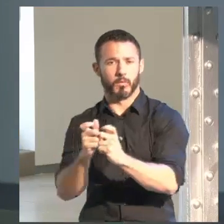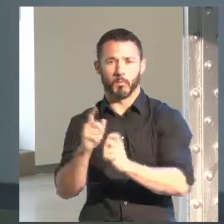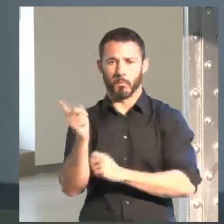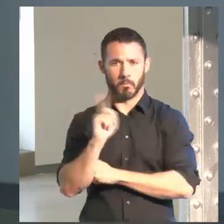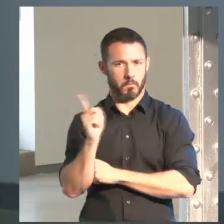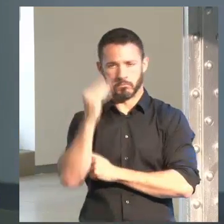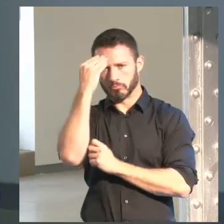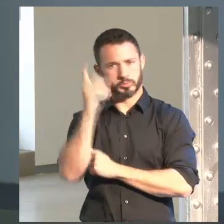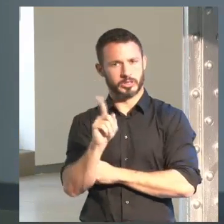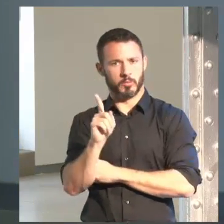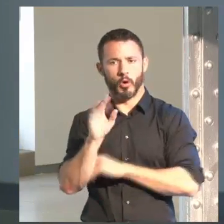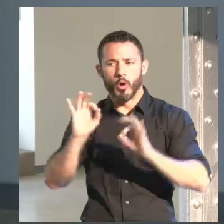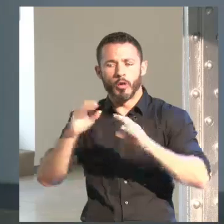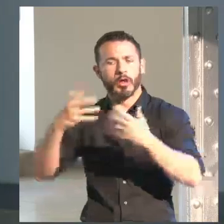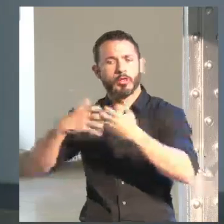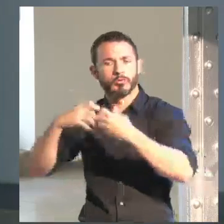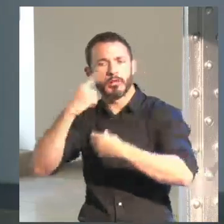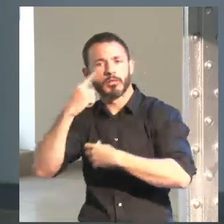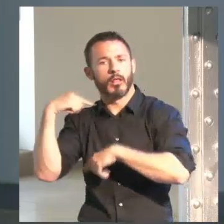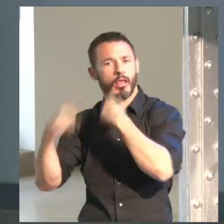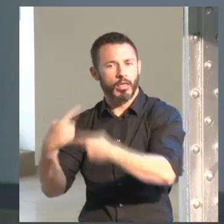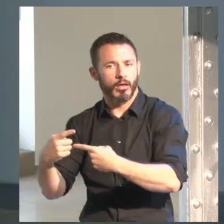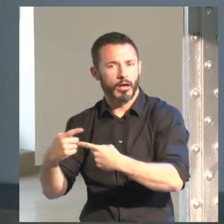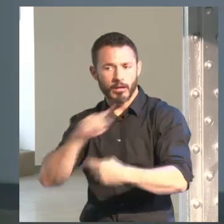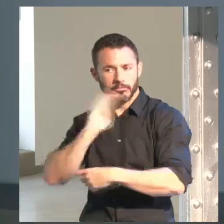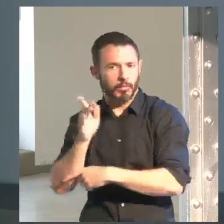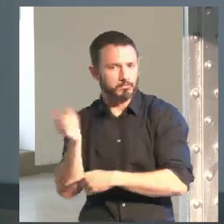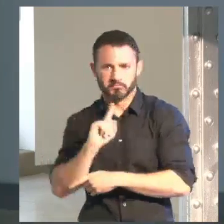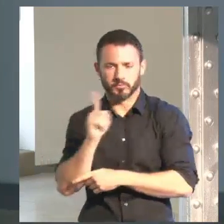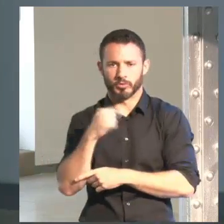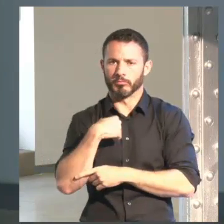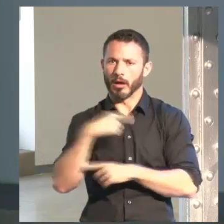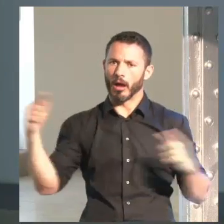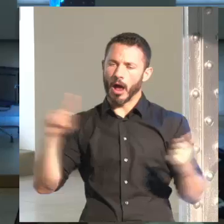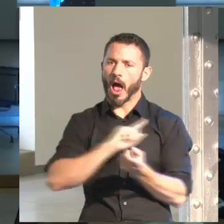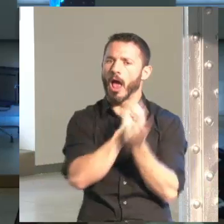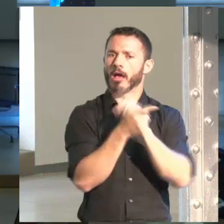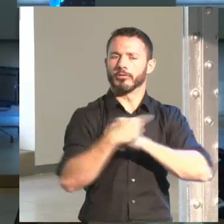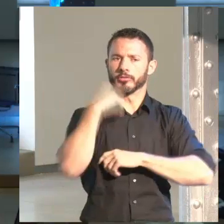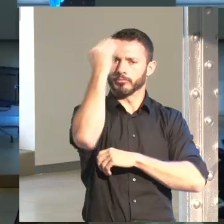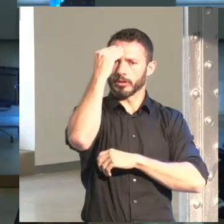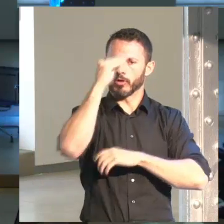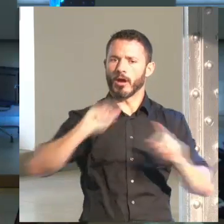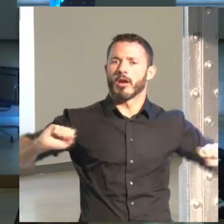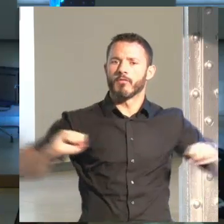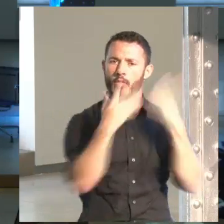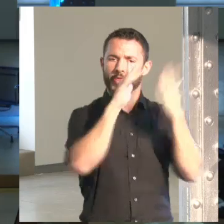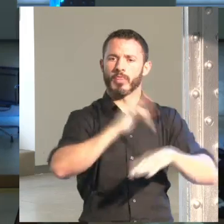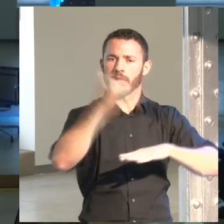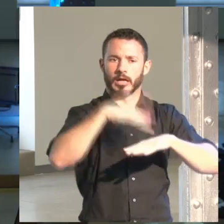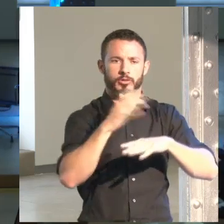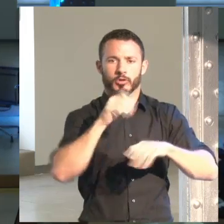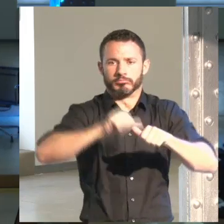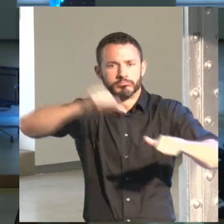para la industria tradicional. Al contrario, nosotros creemos que esta revolución digital, como revoluciones anteriores en la